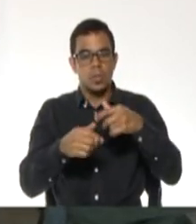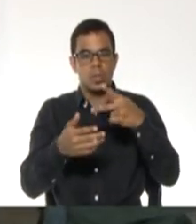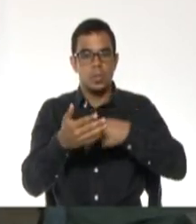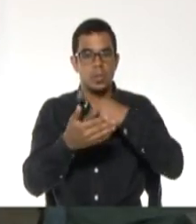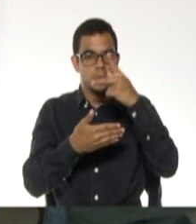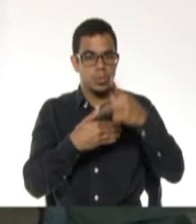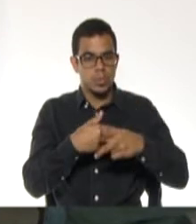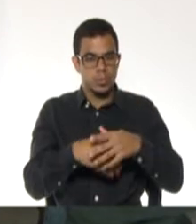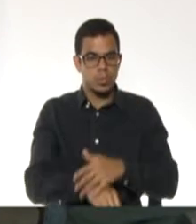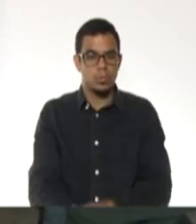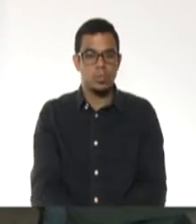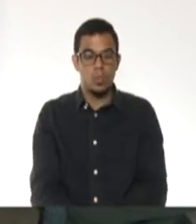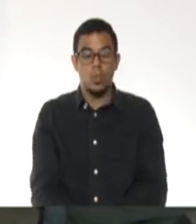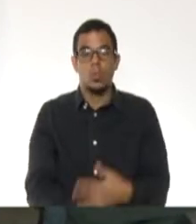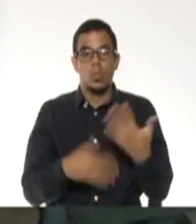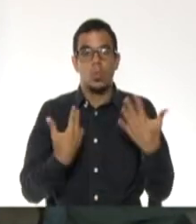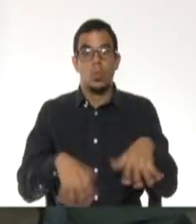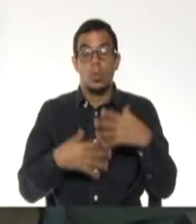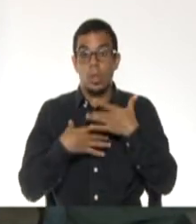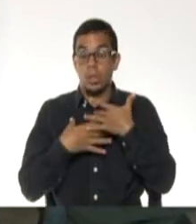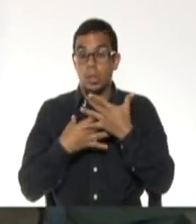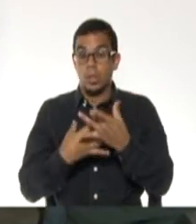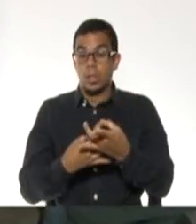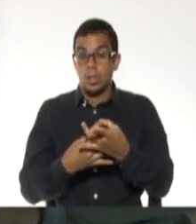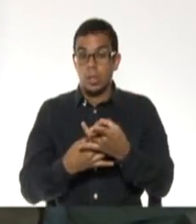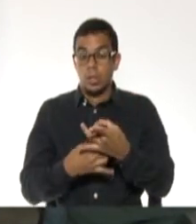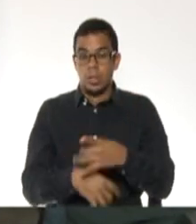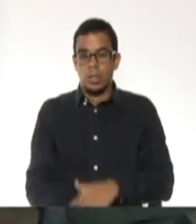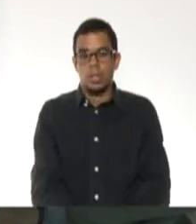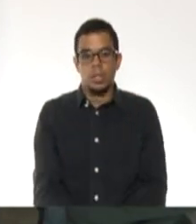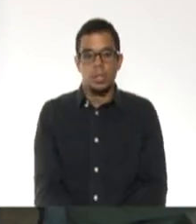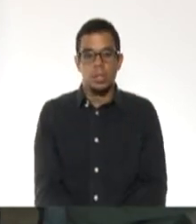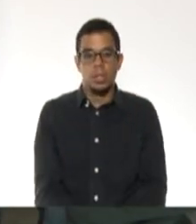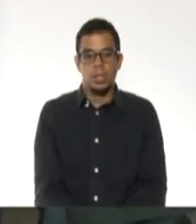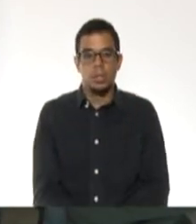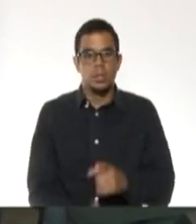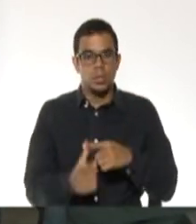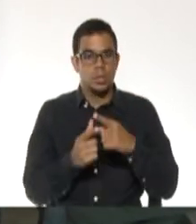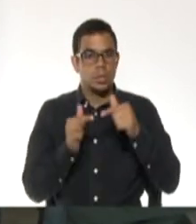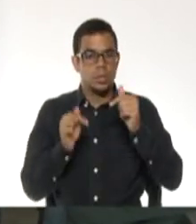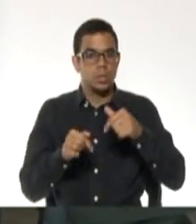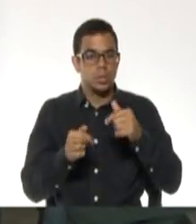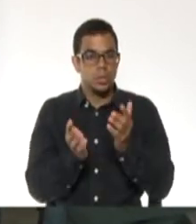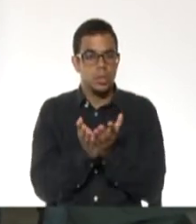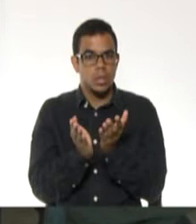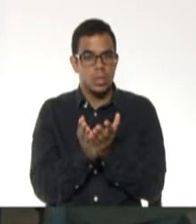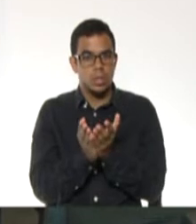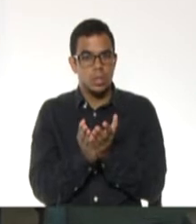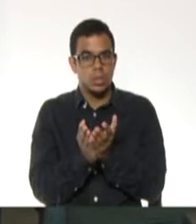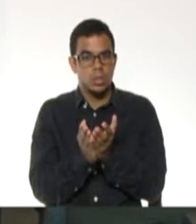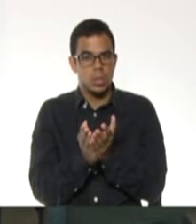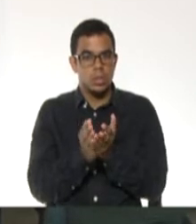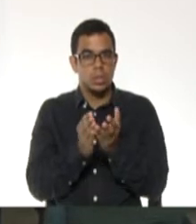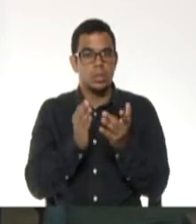qué interesante para aquellos muchachos en casa. Entonces, desde esta clase, desde los espacios de la Escuela Técnica Industrial Rafael Vega,